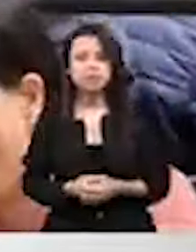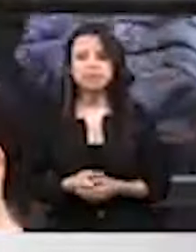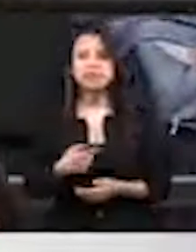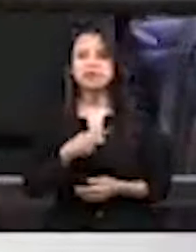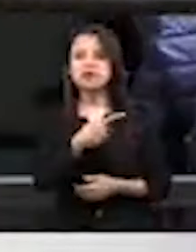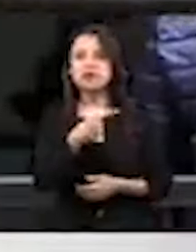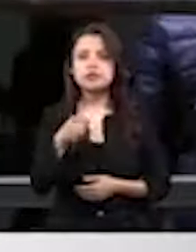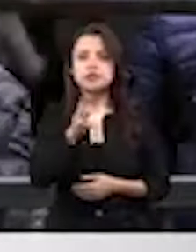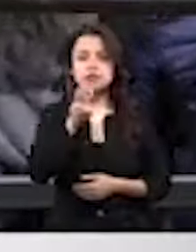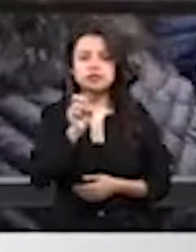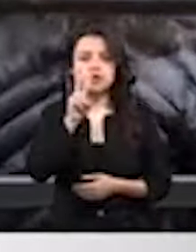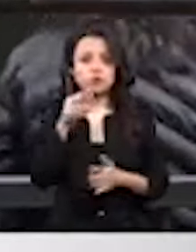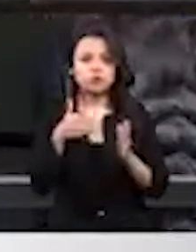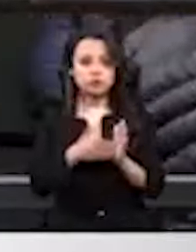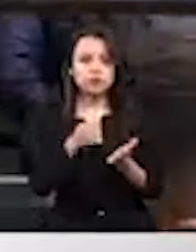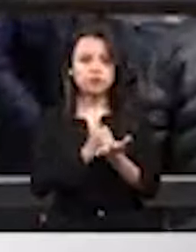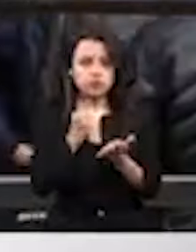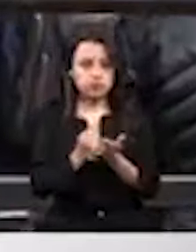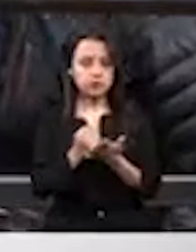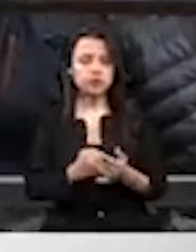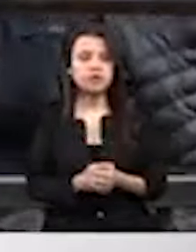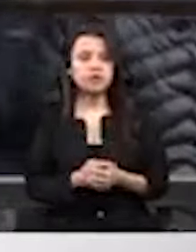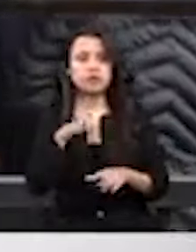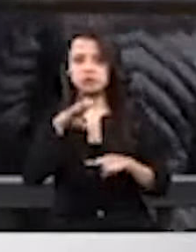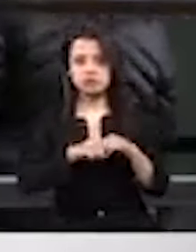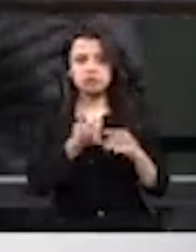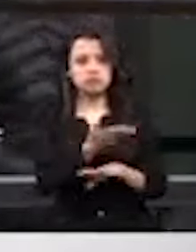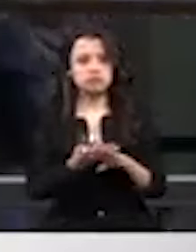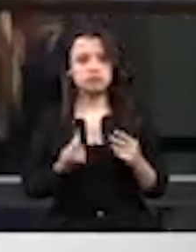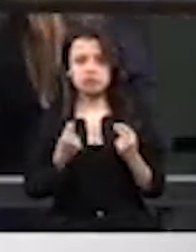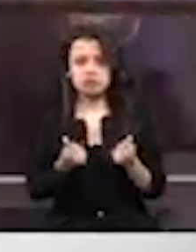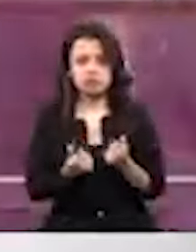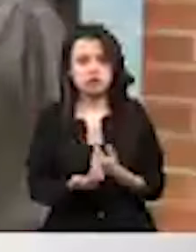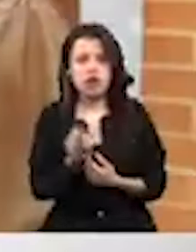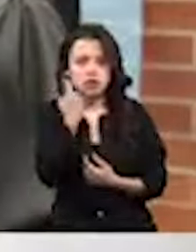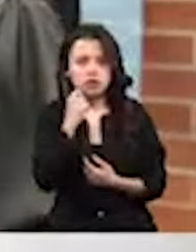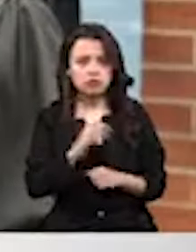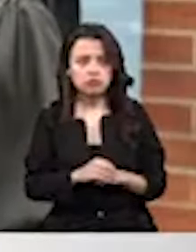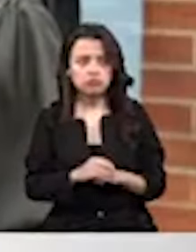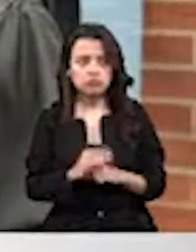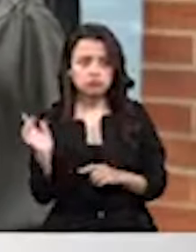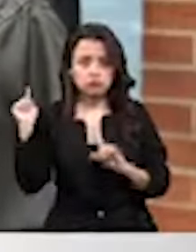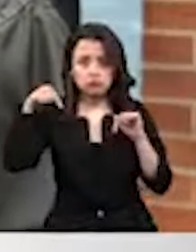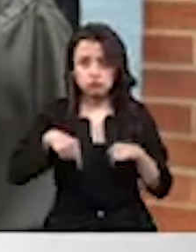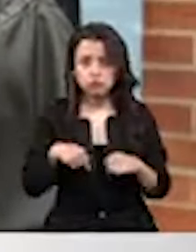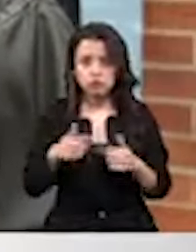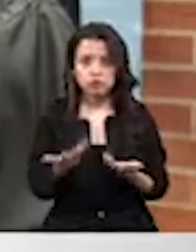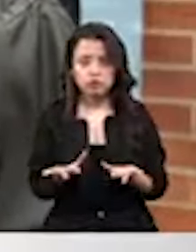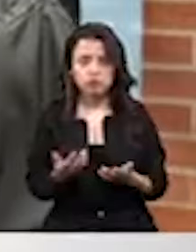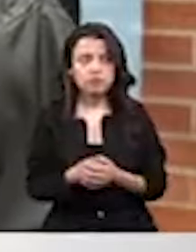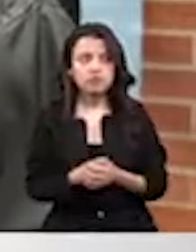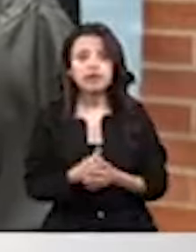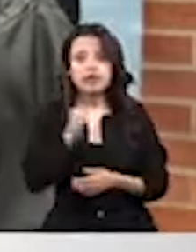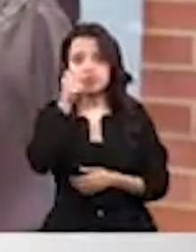Pagué 182 mil por el pasaporte y sacar la cita fue súper fácil, la saqué incluso ayer. Y de ayer pues me salió para hoy y ya